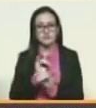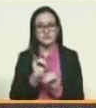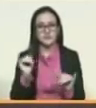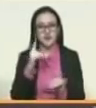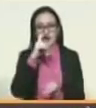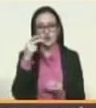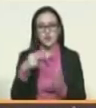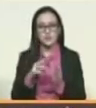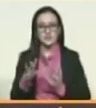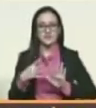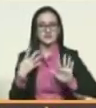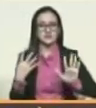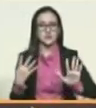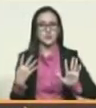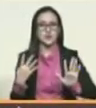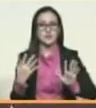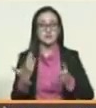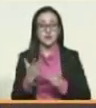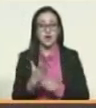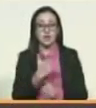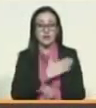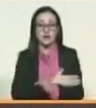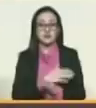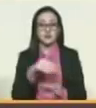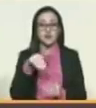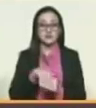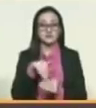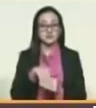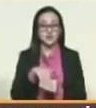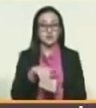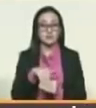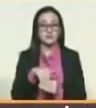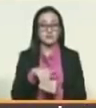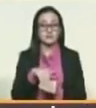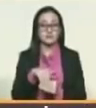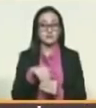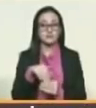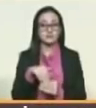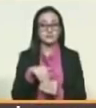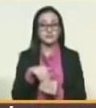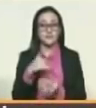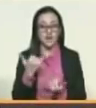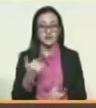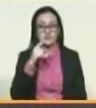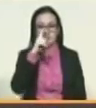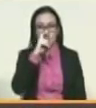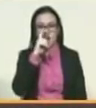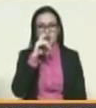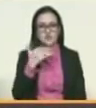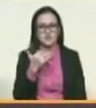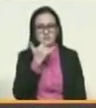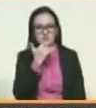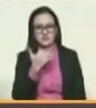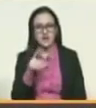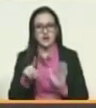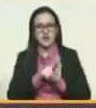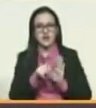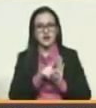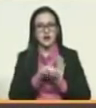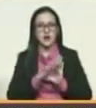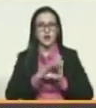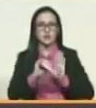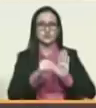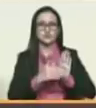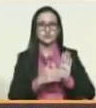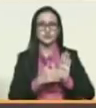año 2019, se estaría adelantando la elección parlamentaria para este mismo año. ¿Qué pasaría legalmente,